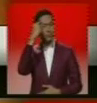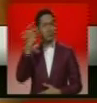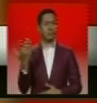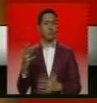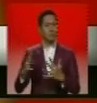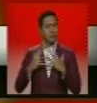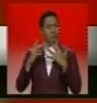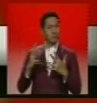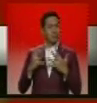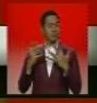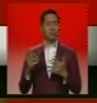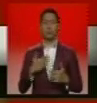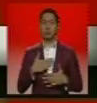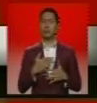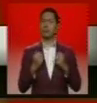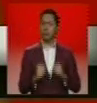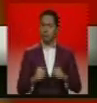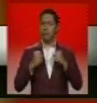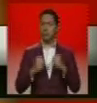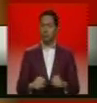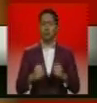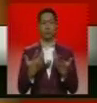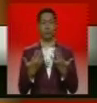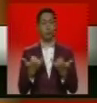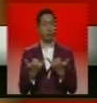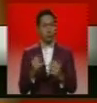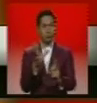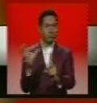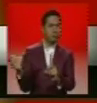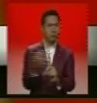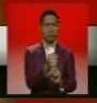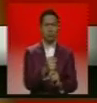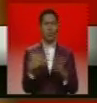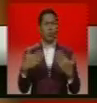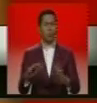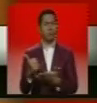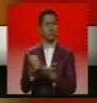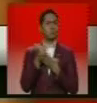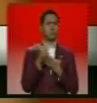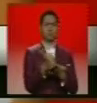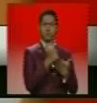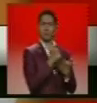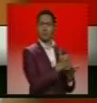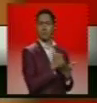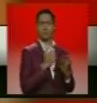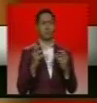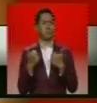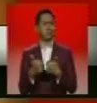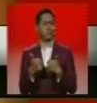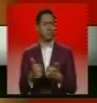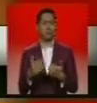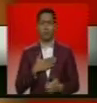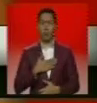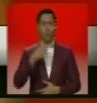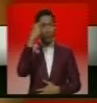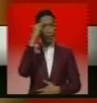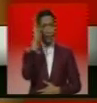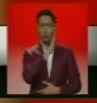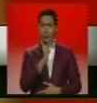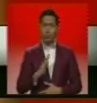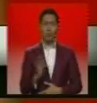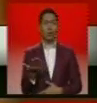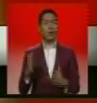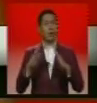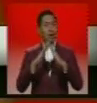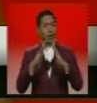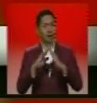había tenido dieran origen a tantas cosas inimaginables que jamás pensé tener. Una casa,